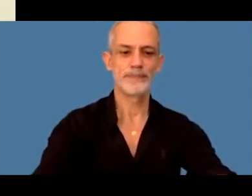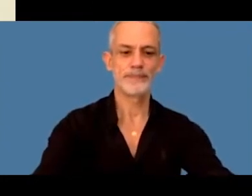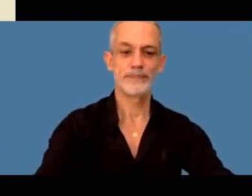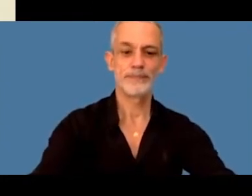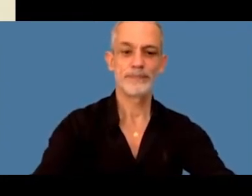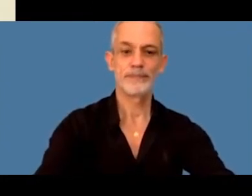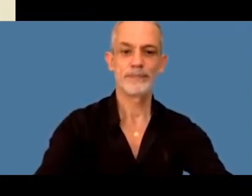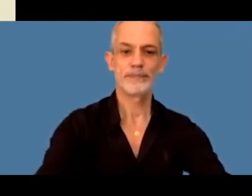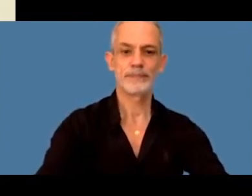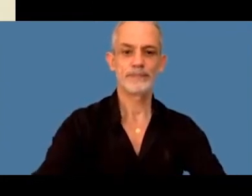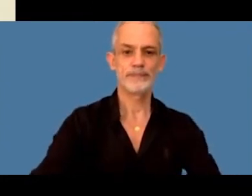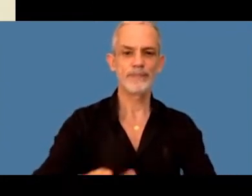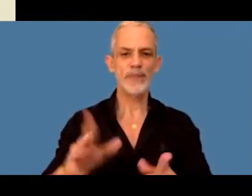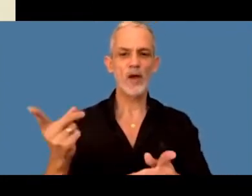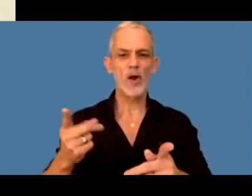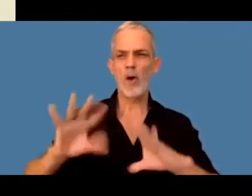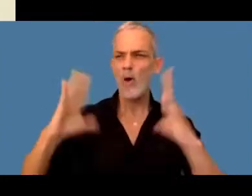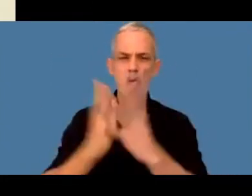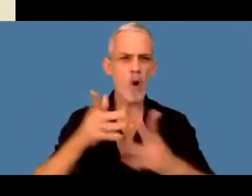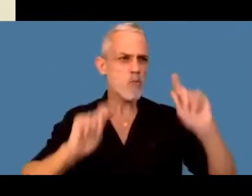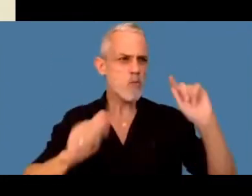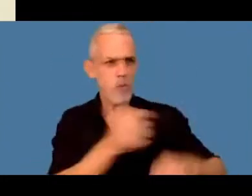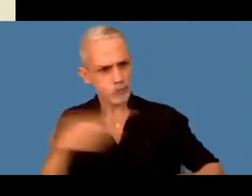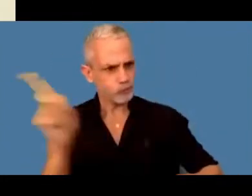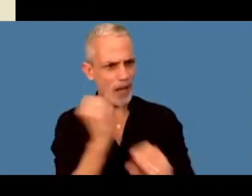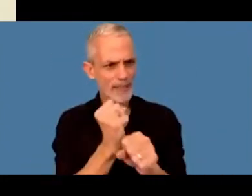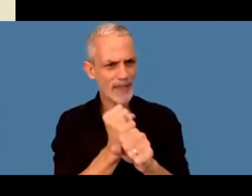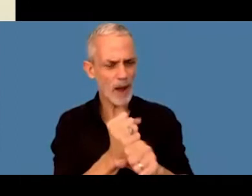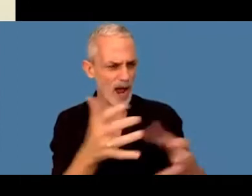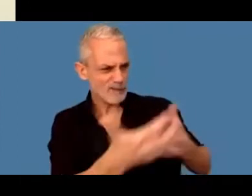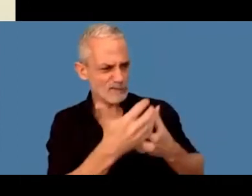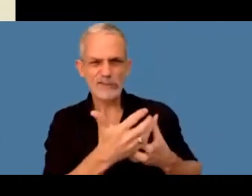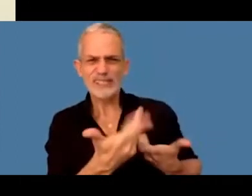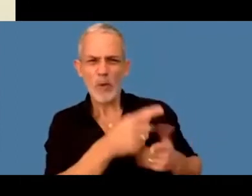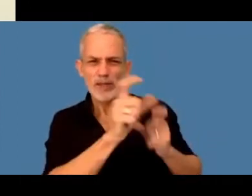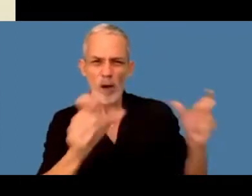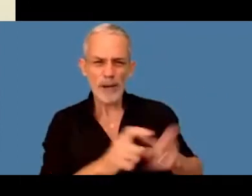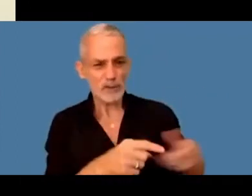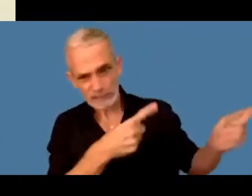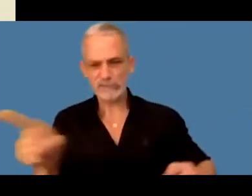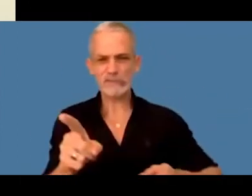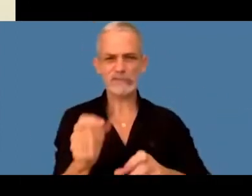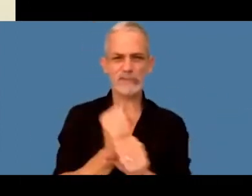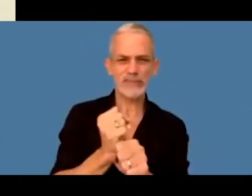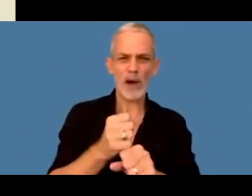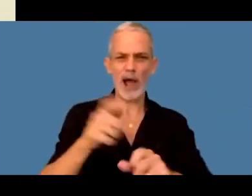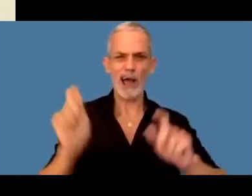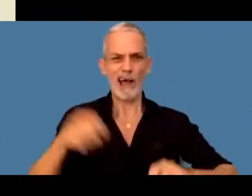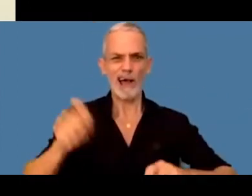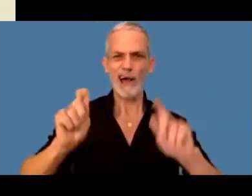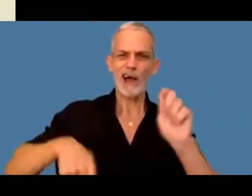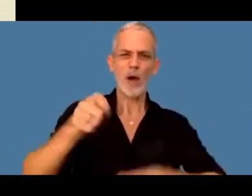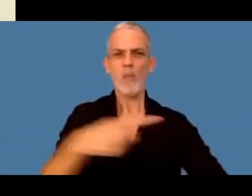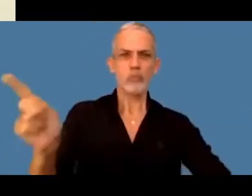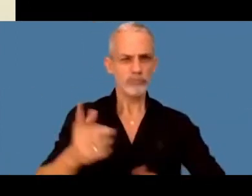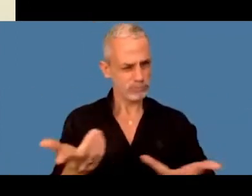el mundo con fines de explotación laboral es una temática que también obviamente requiere articulación con el Estado, pero hay